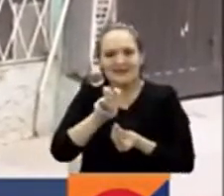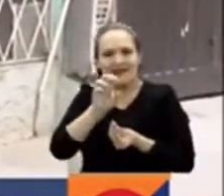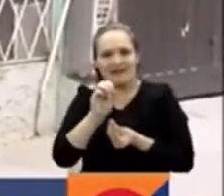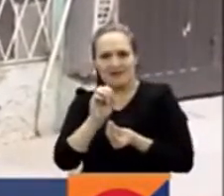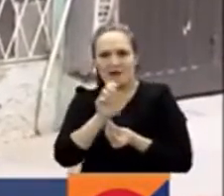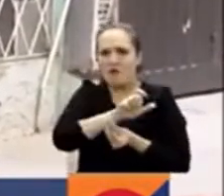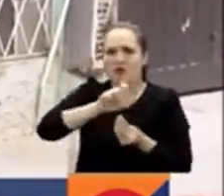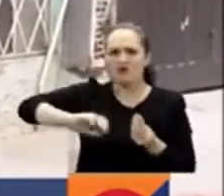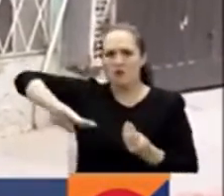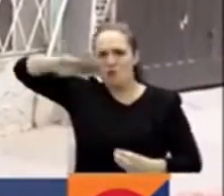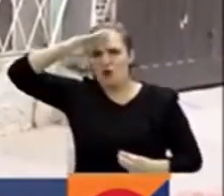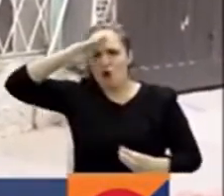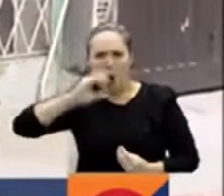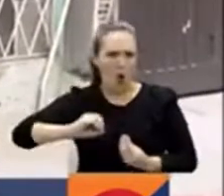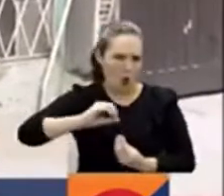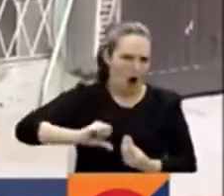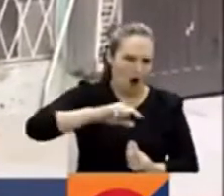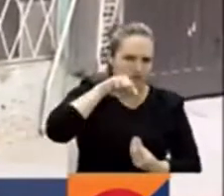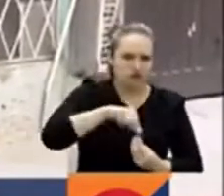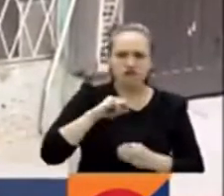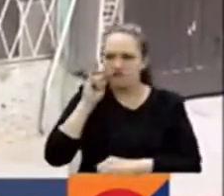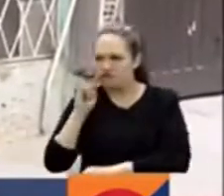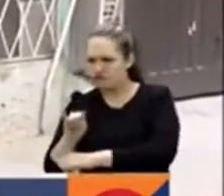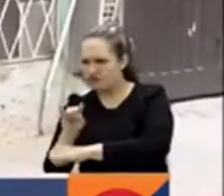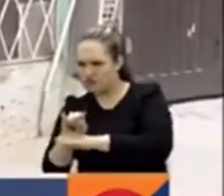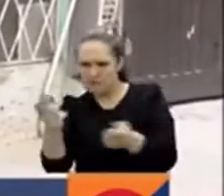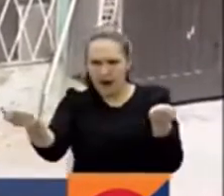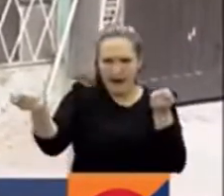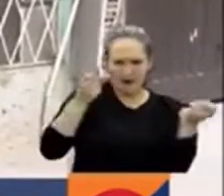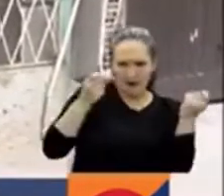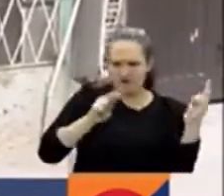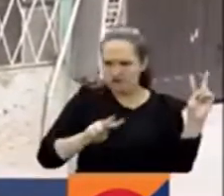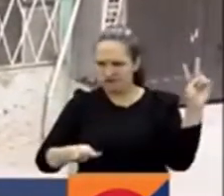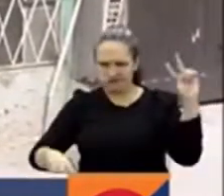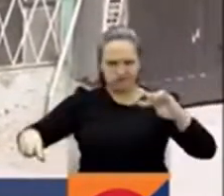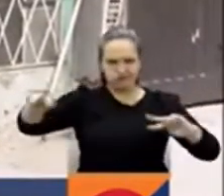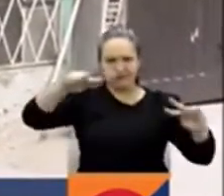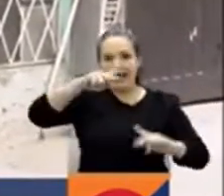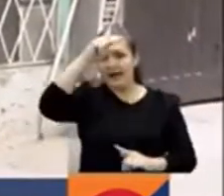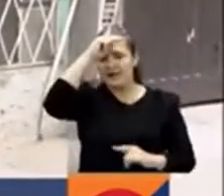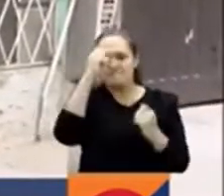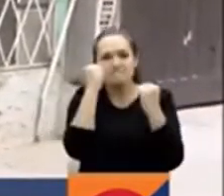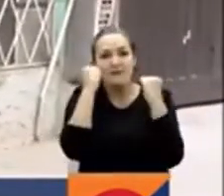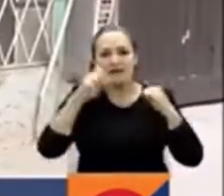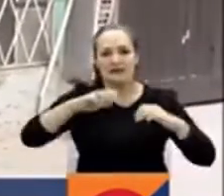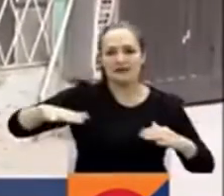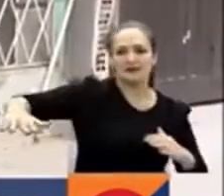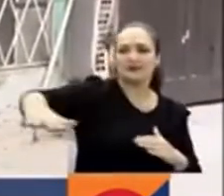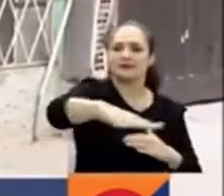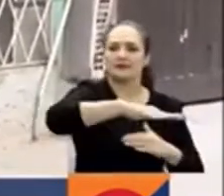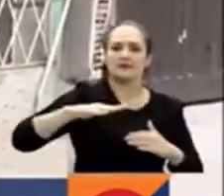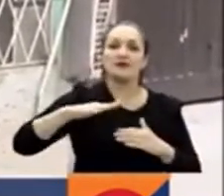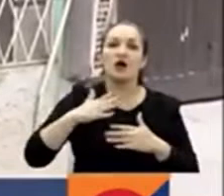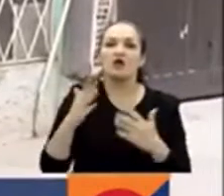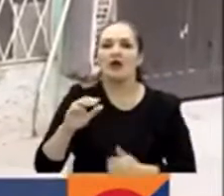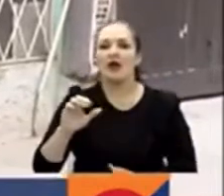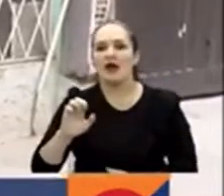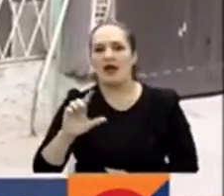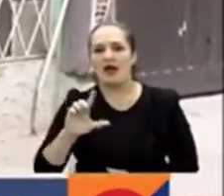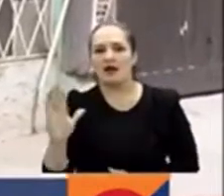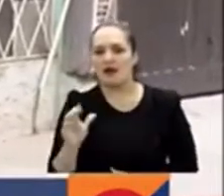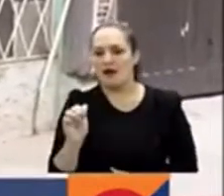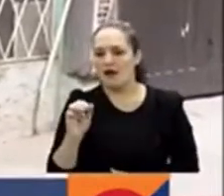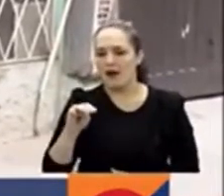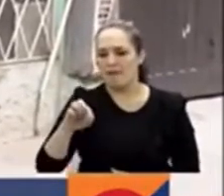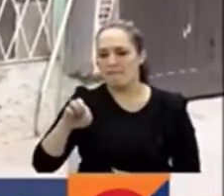uniformados que están haciendo vigilancia estratégica en toda la localidad octava de Kennedy, especialmente en este sector de El Amparo. La alcaldesa